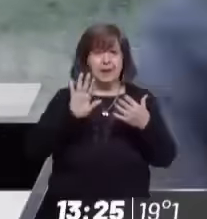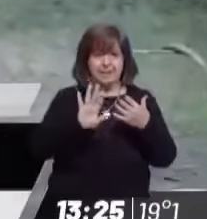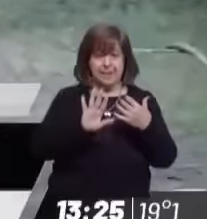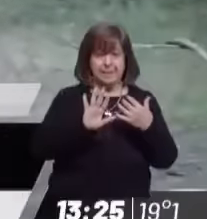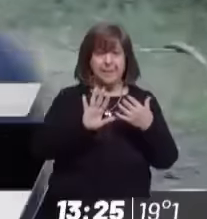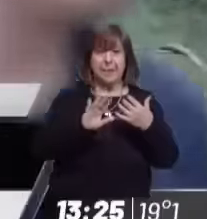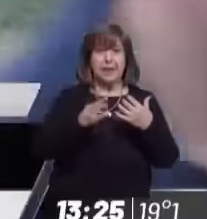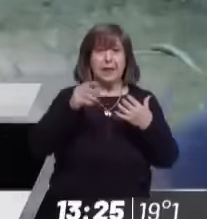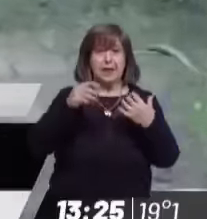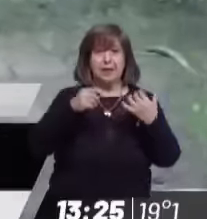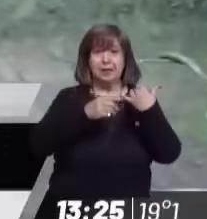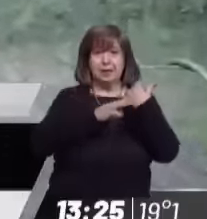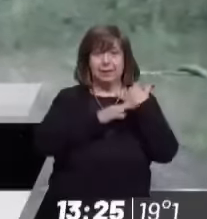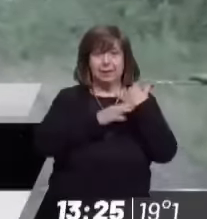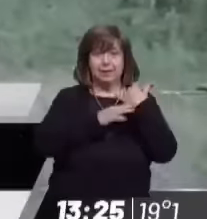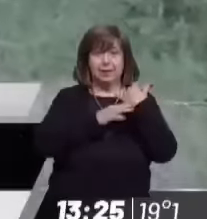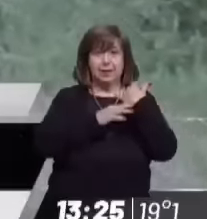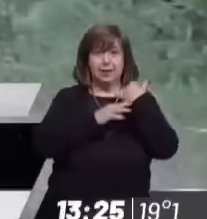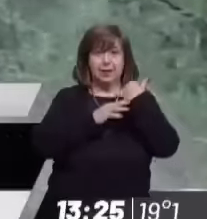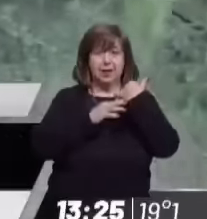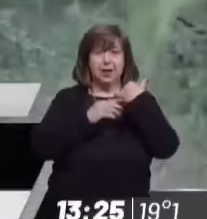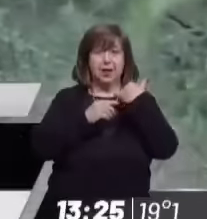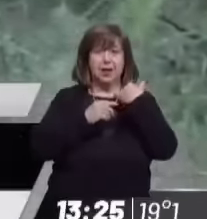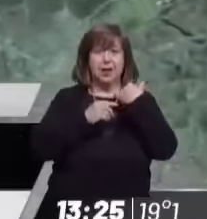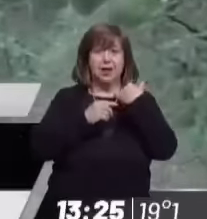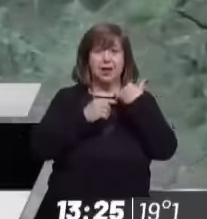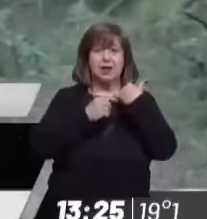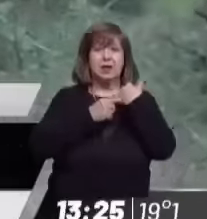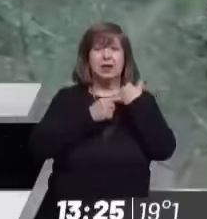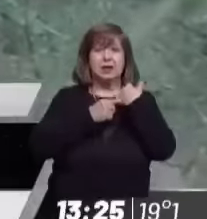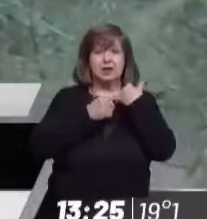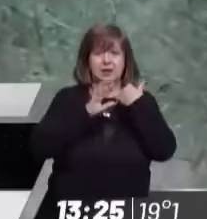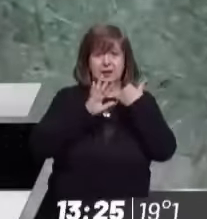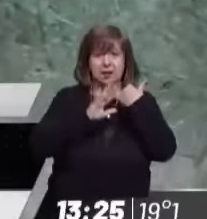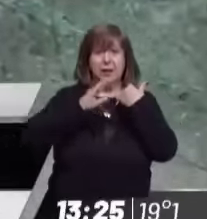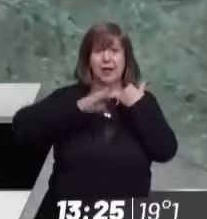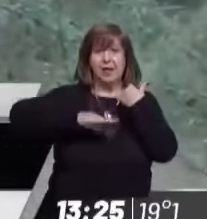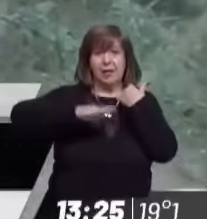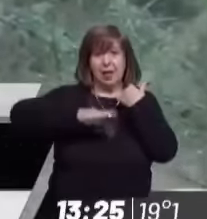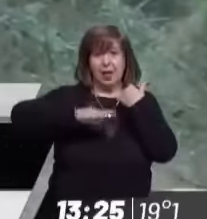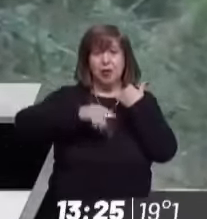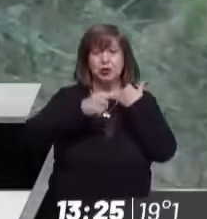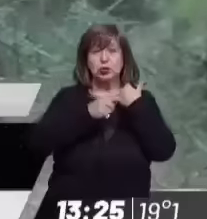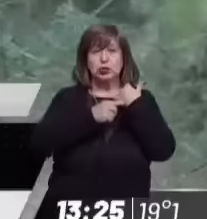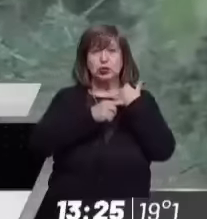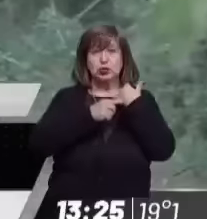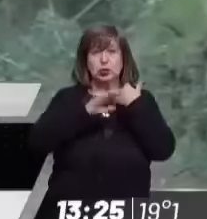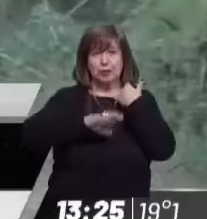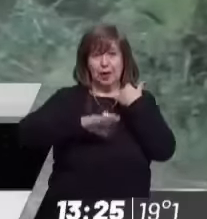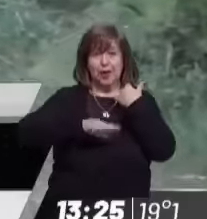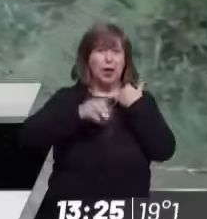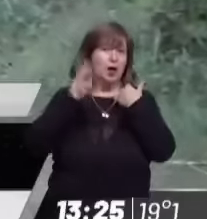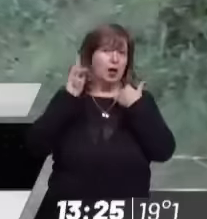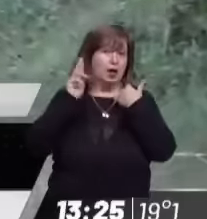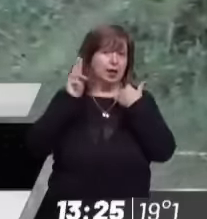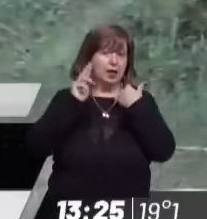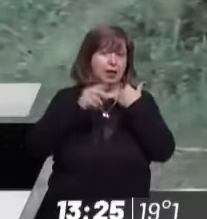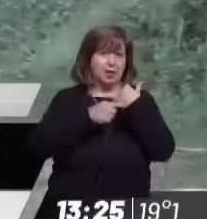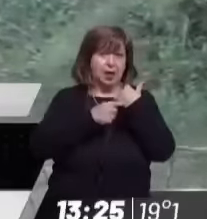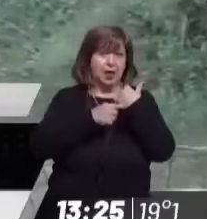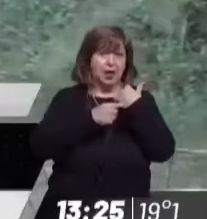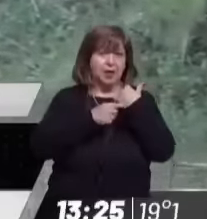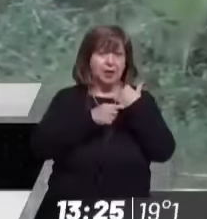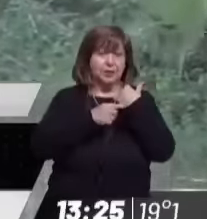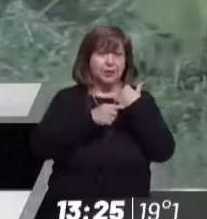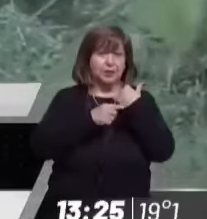ahí mejorar la calidad sí, de la no comunicación. Escucho casi nada. A ver si te bajamos el rebote, el eco. Pero